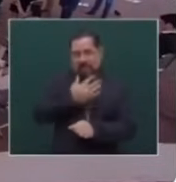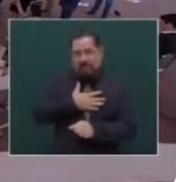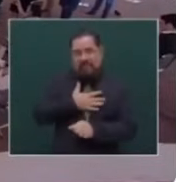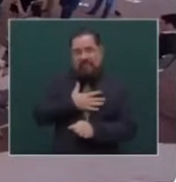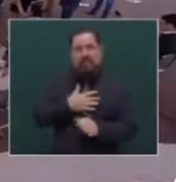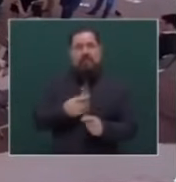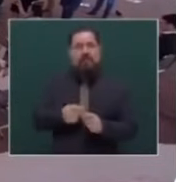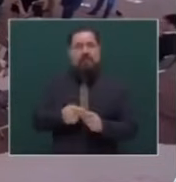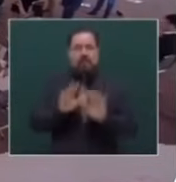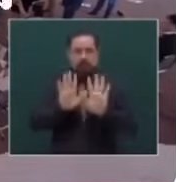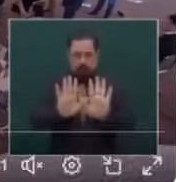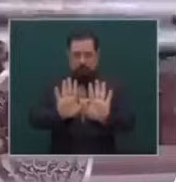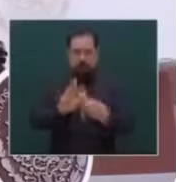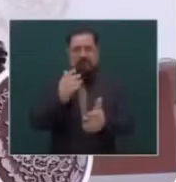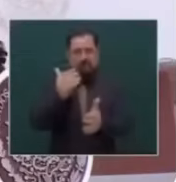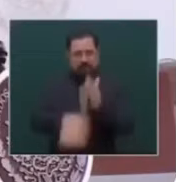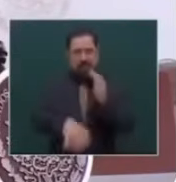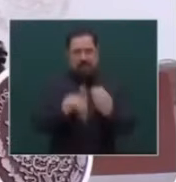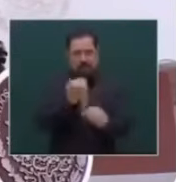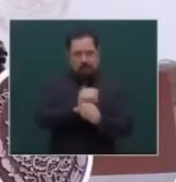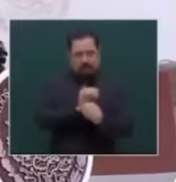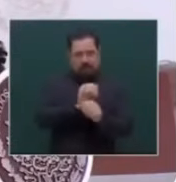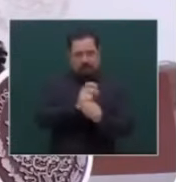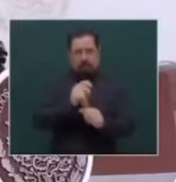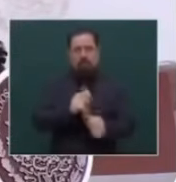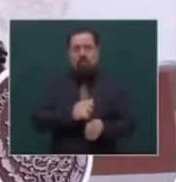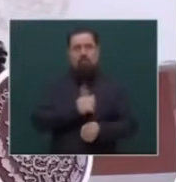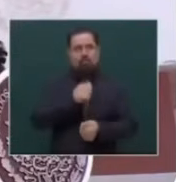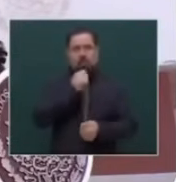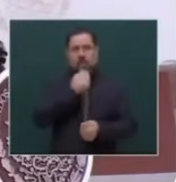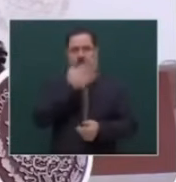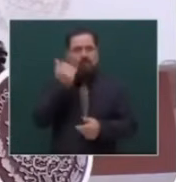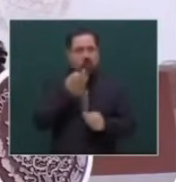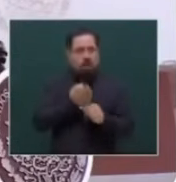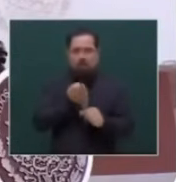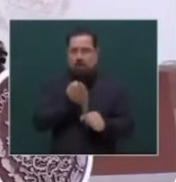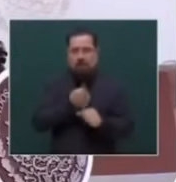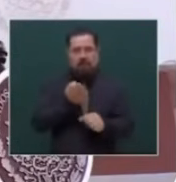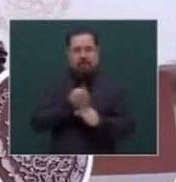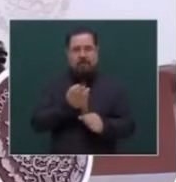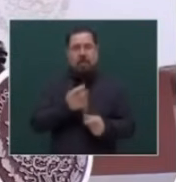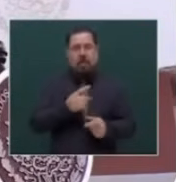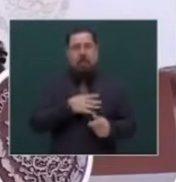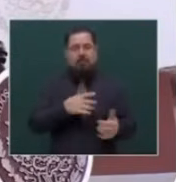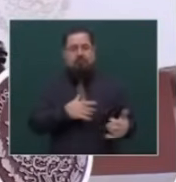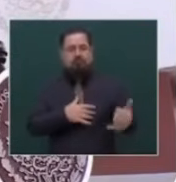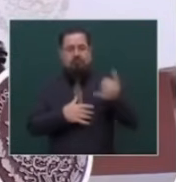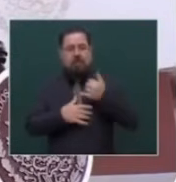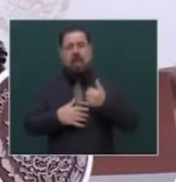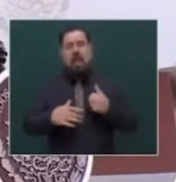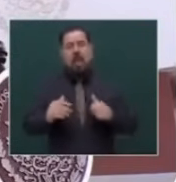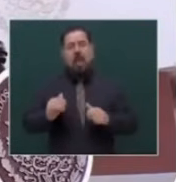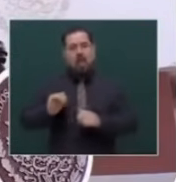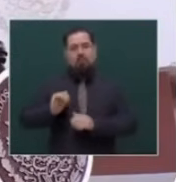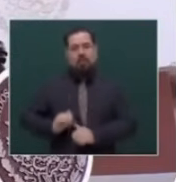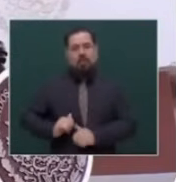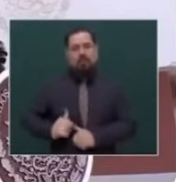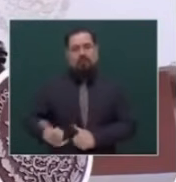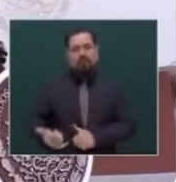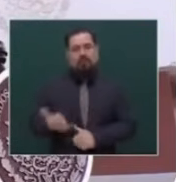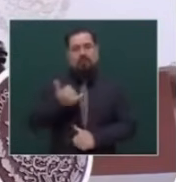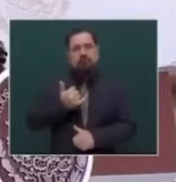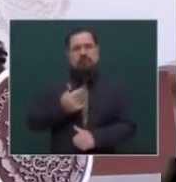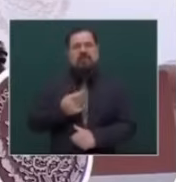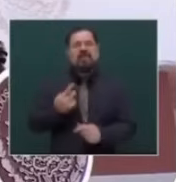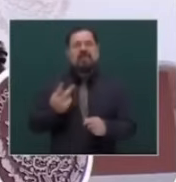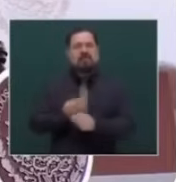gente a través de las redes sociales, de la gente morbosa. Que bueno, pues es que esto es algo totalmente raro porque de la nada un hombre tan bueno